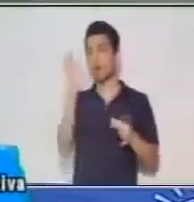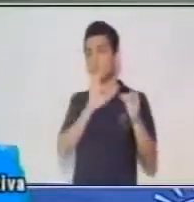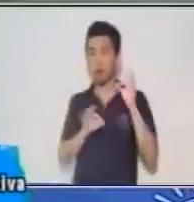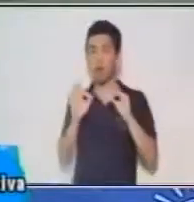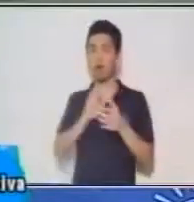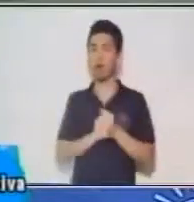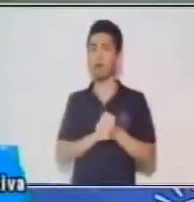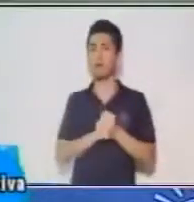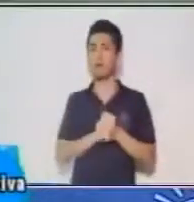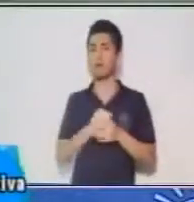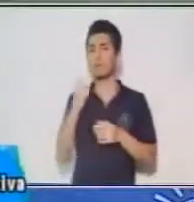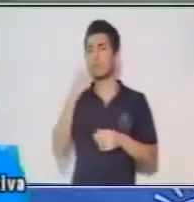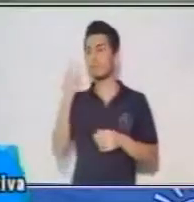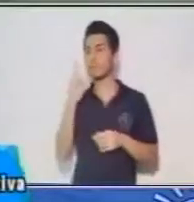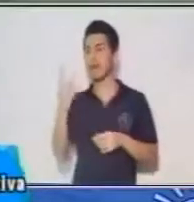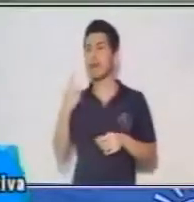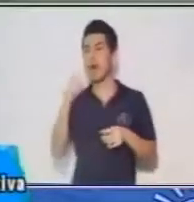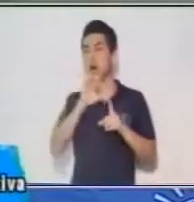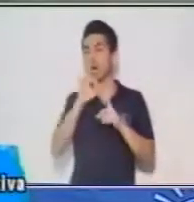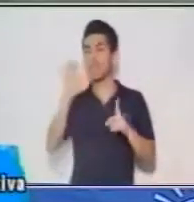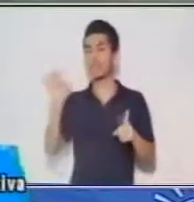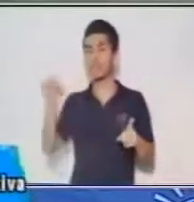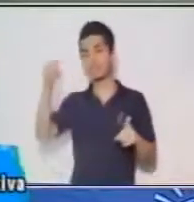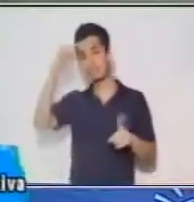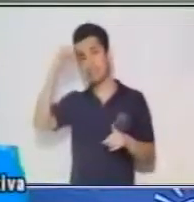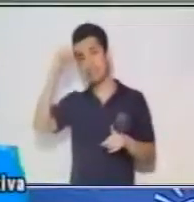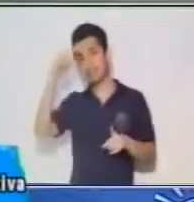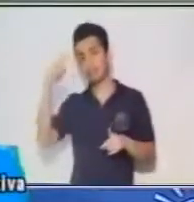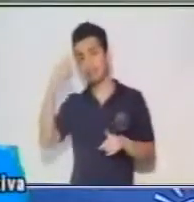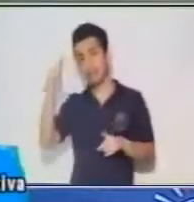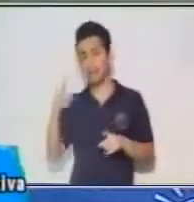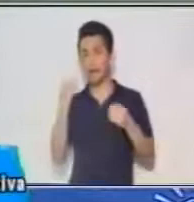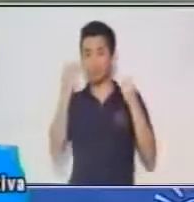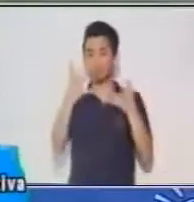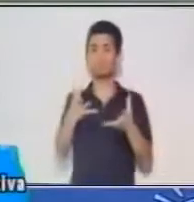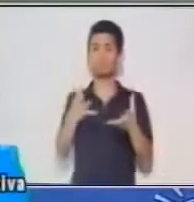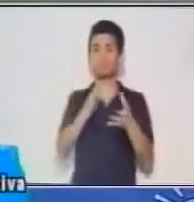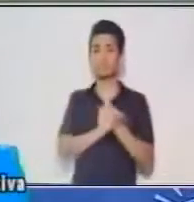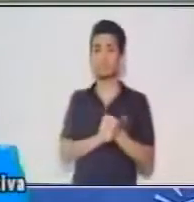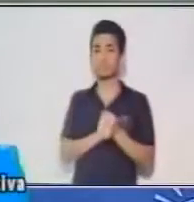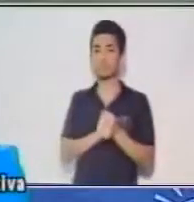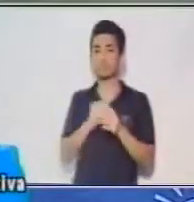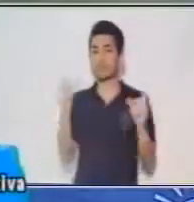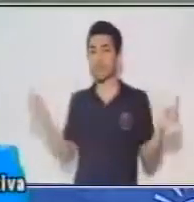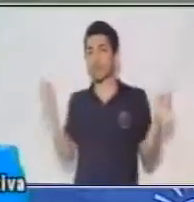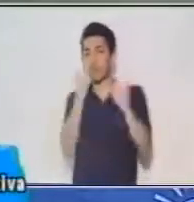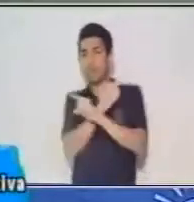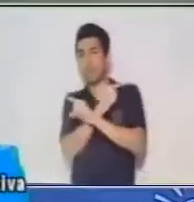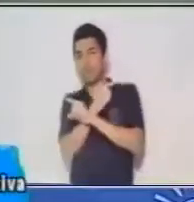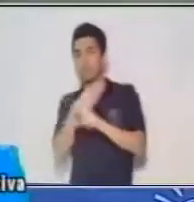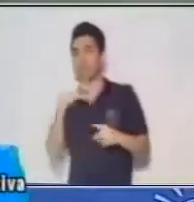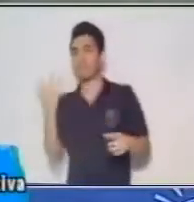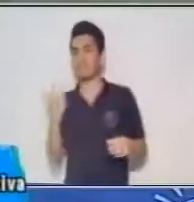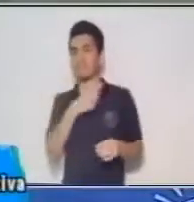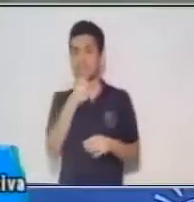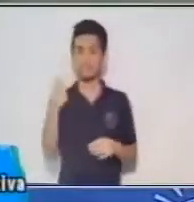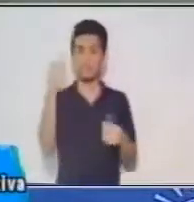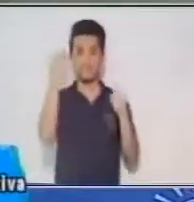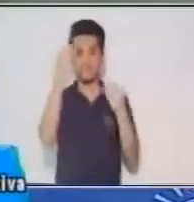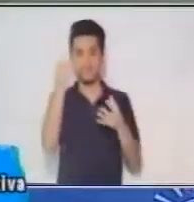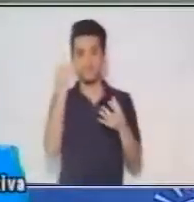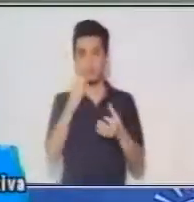busco oraciones negativas donde voy a dar a conocer lo contrario de lo que están